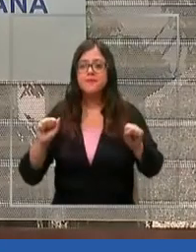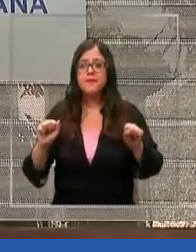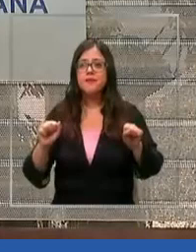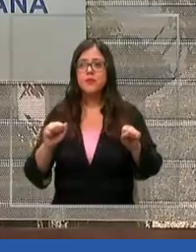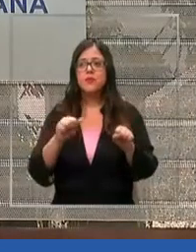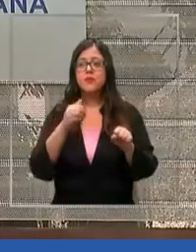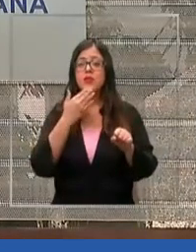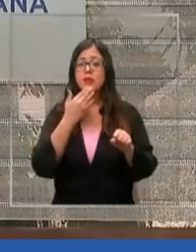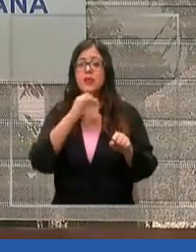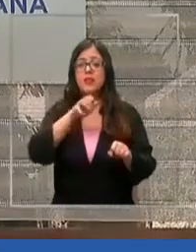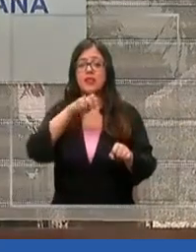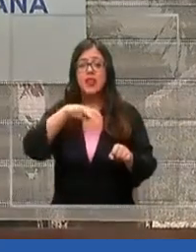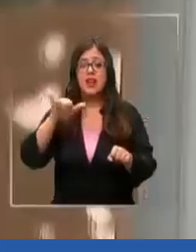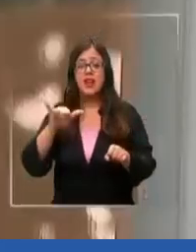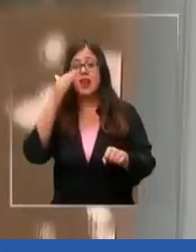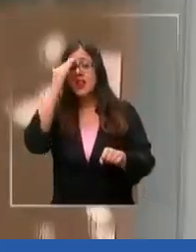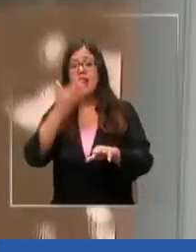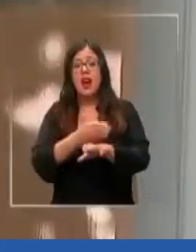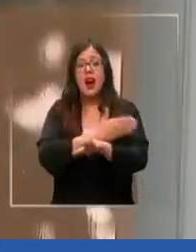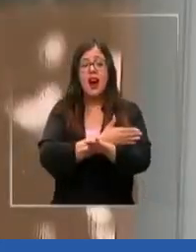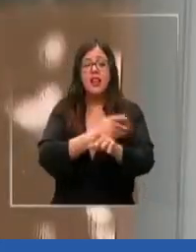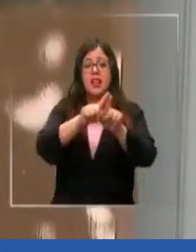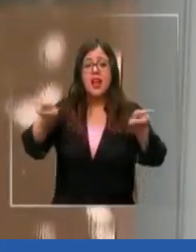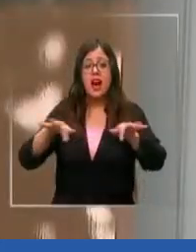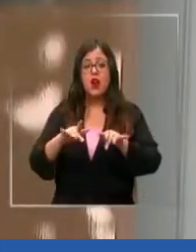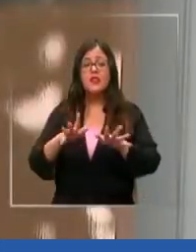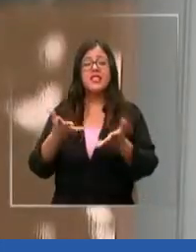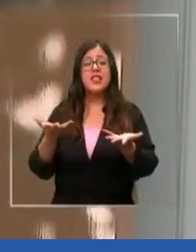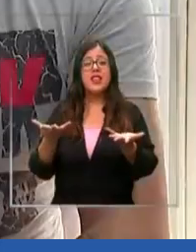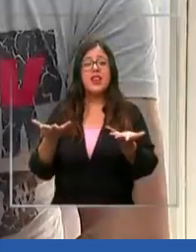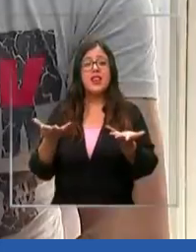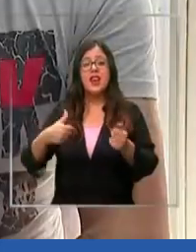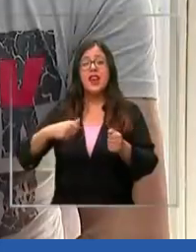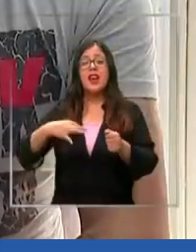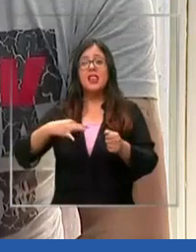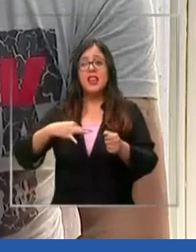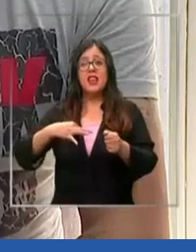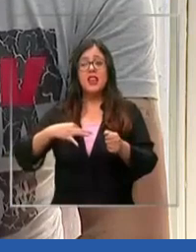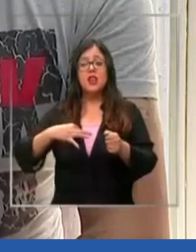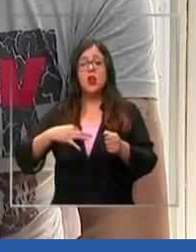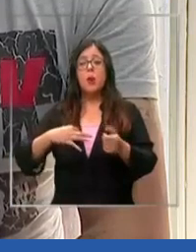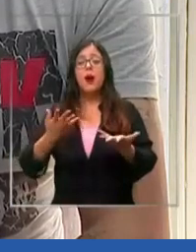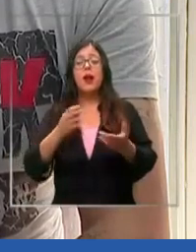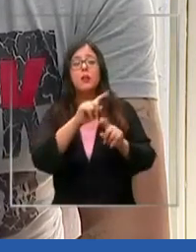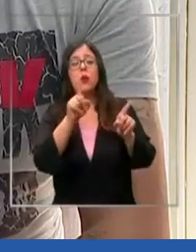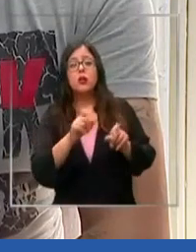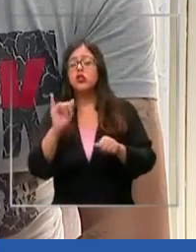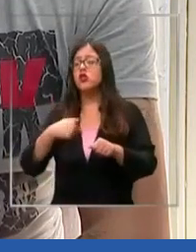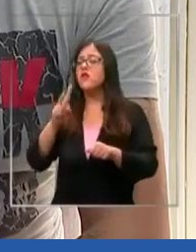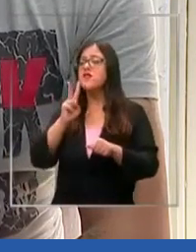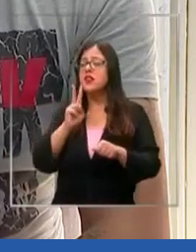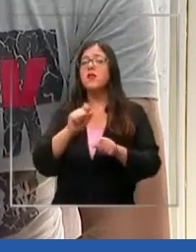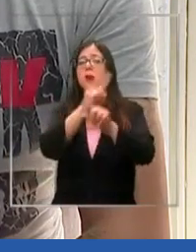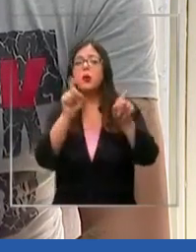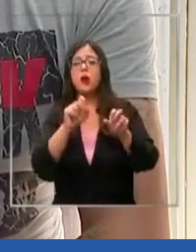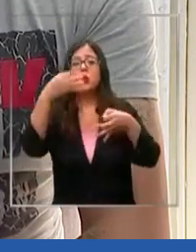Más aún cuando Jenny fue el día anterior al registro civil a confirmar la gran cita. Yo fui el día viernes a preguntar sobre un documento